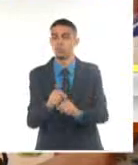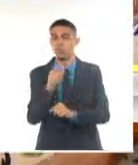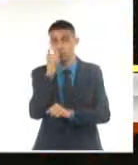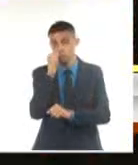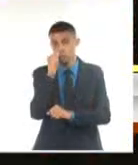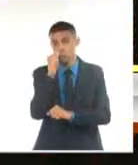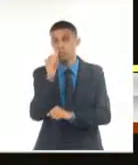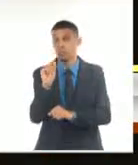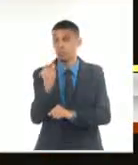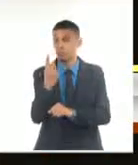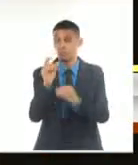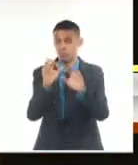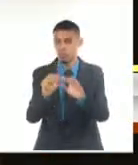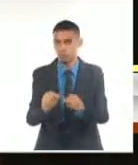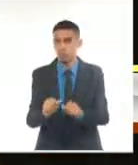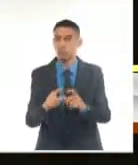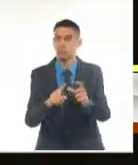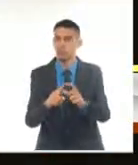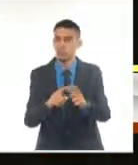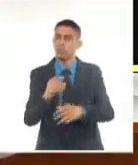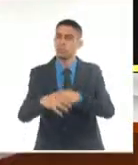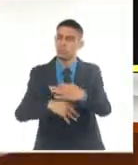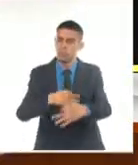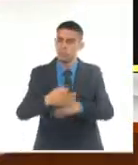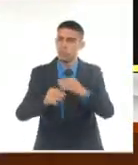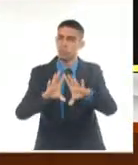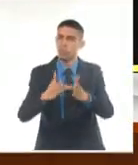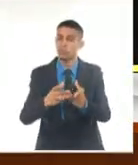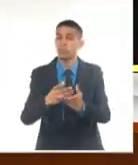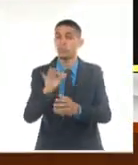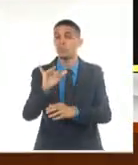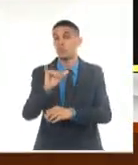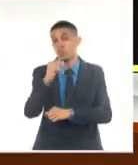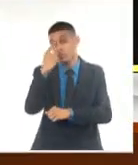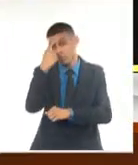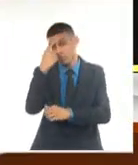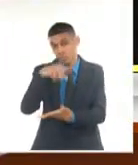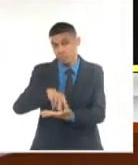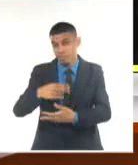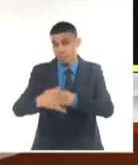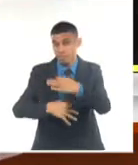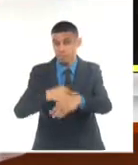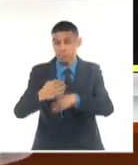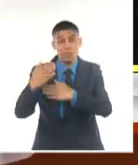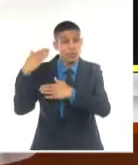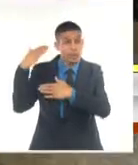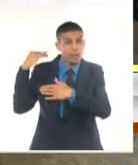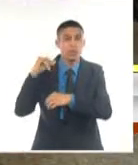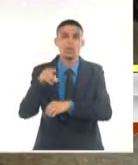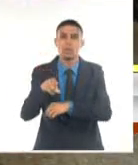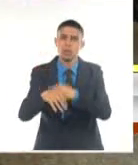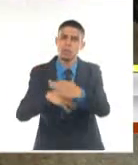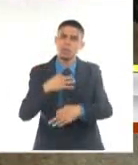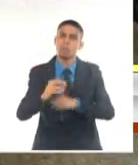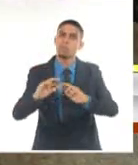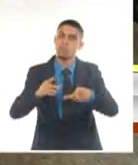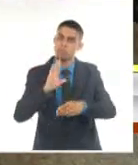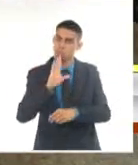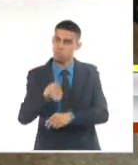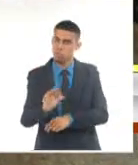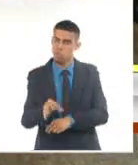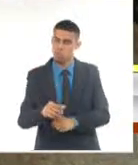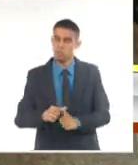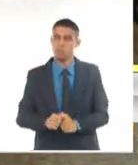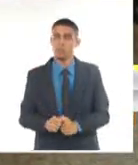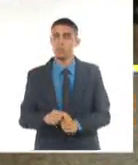obrero recordó el concepto expresado por el comandante Ernesto Guevara en su obra El Cuadro, columna vertebral de la revolución. En